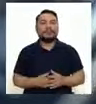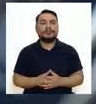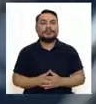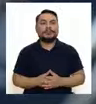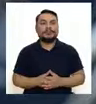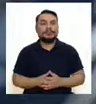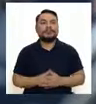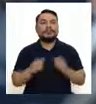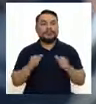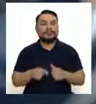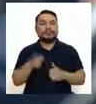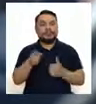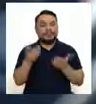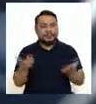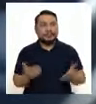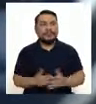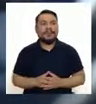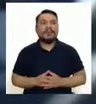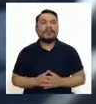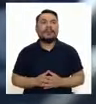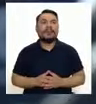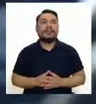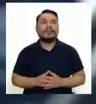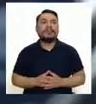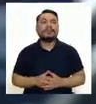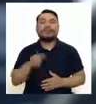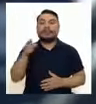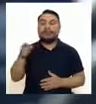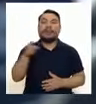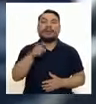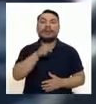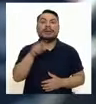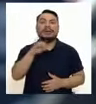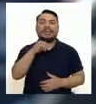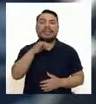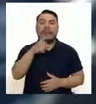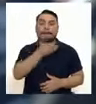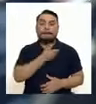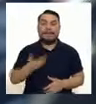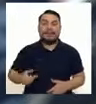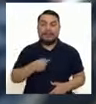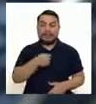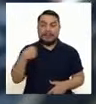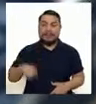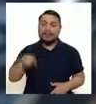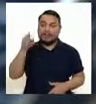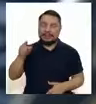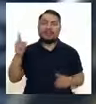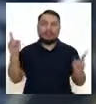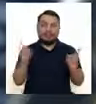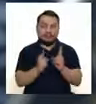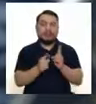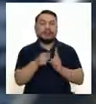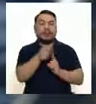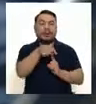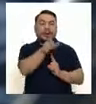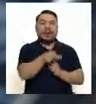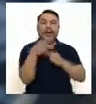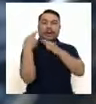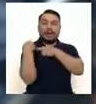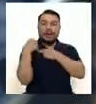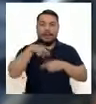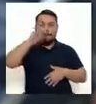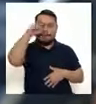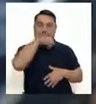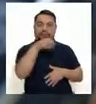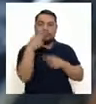que de esta forma, pues, Xi Jinping es recibido por el representante del